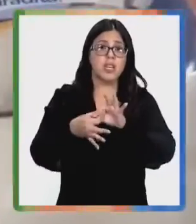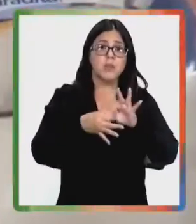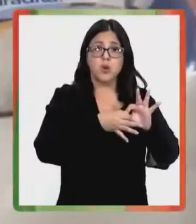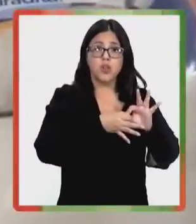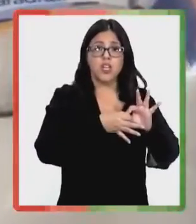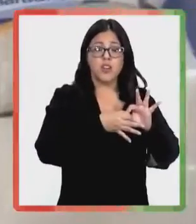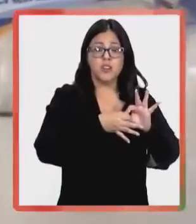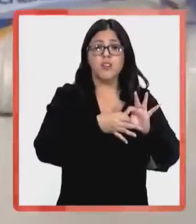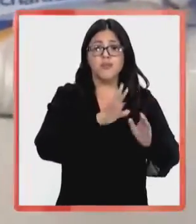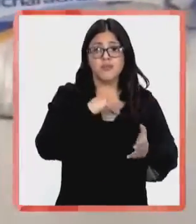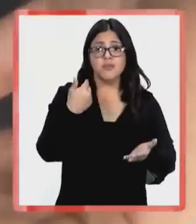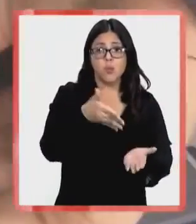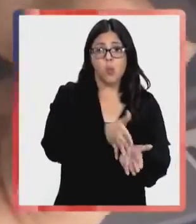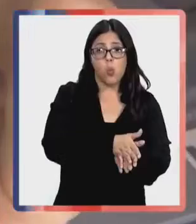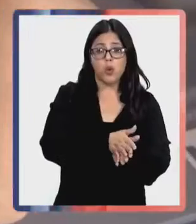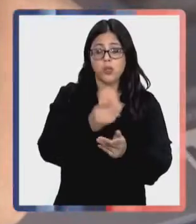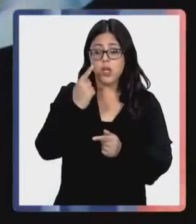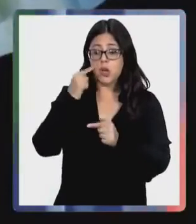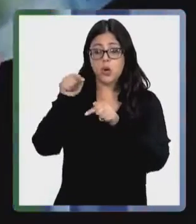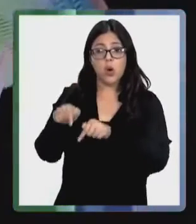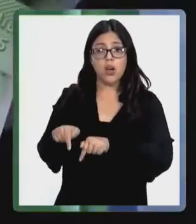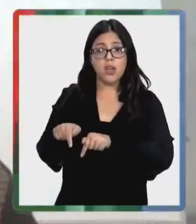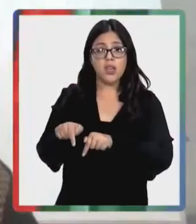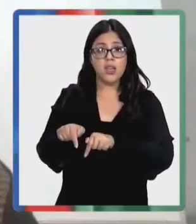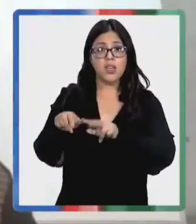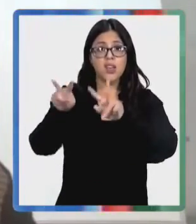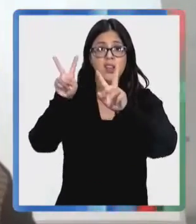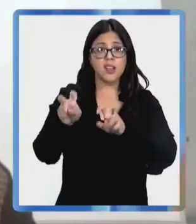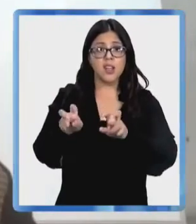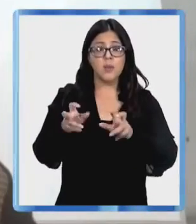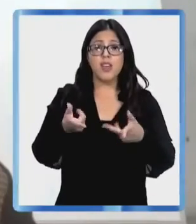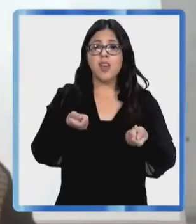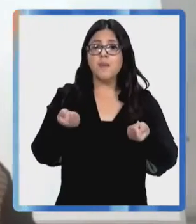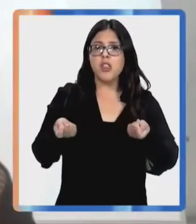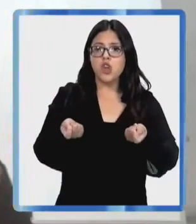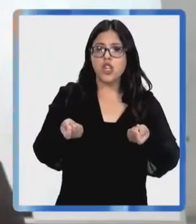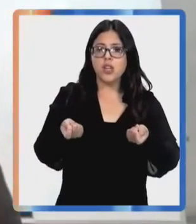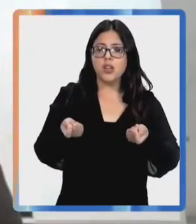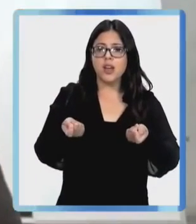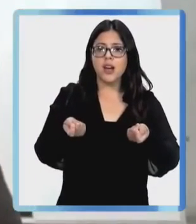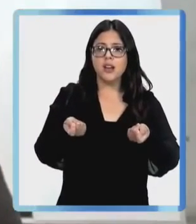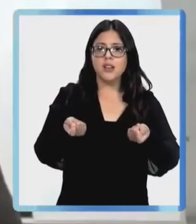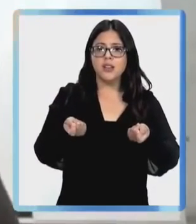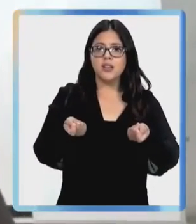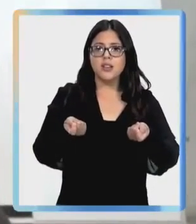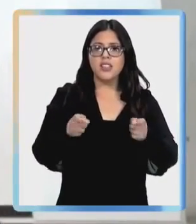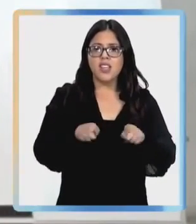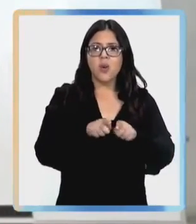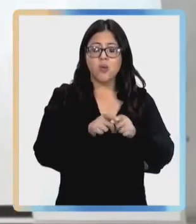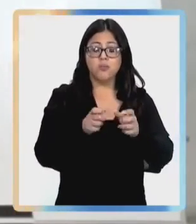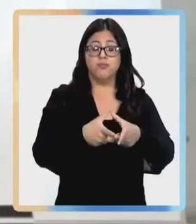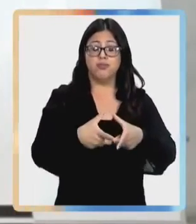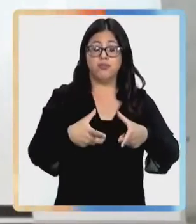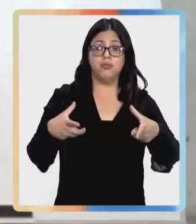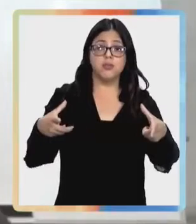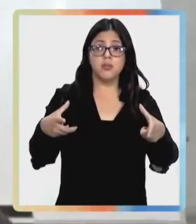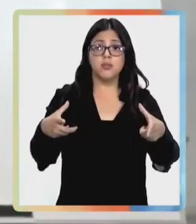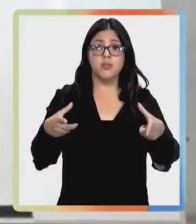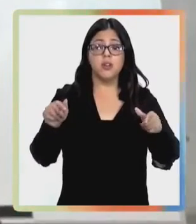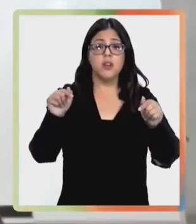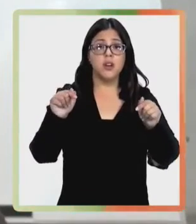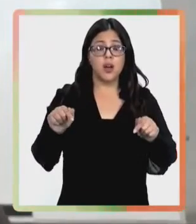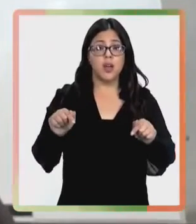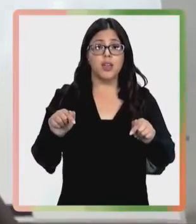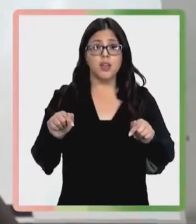generado respecto a la tasa de suicidios. En esta dimensión mediadora de lo subjetivo, que